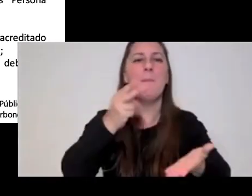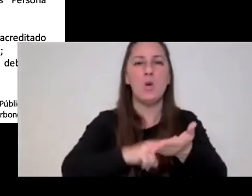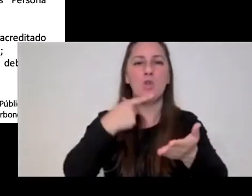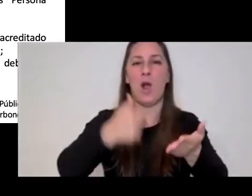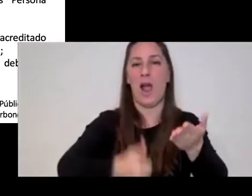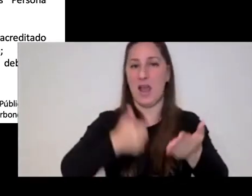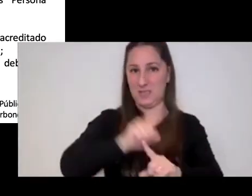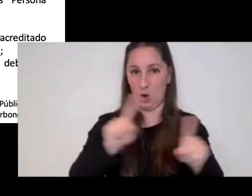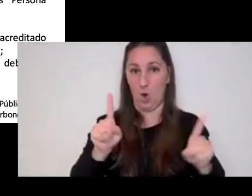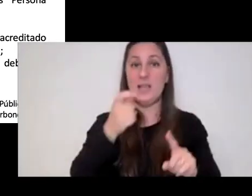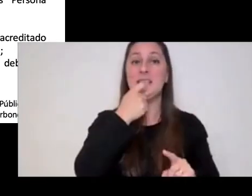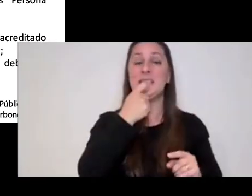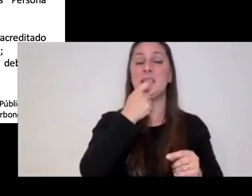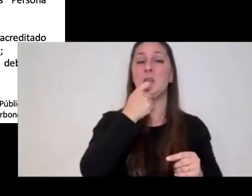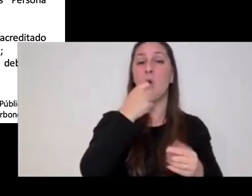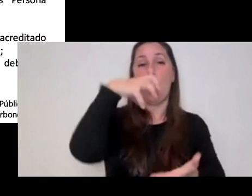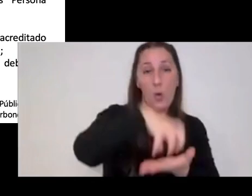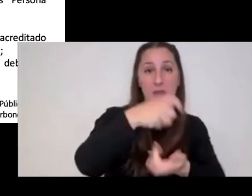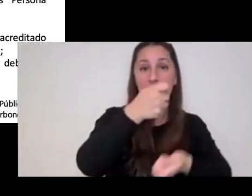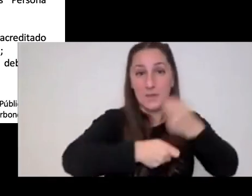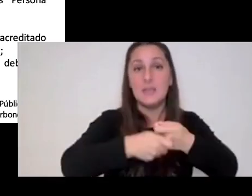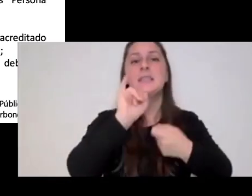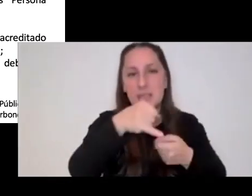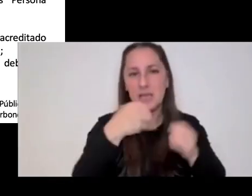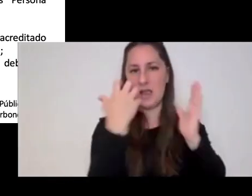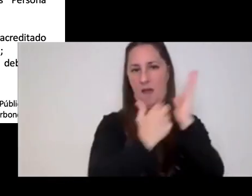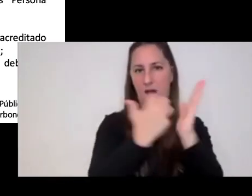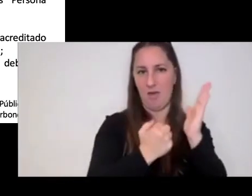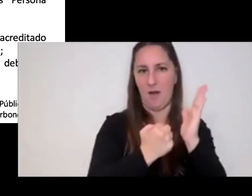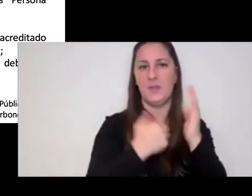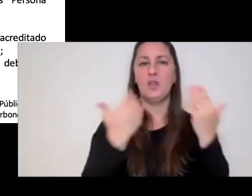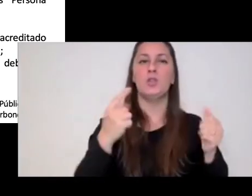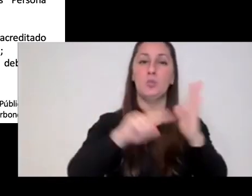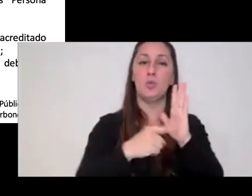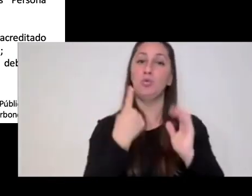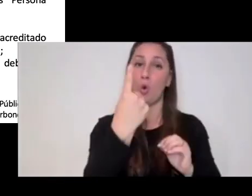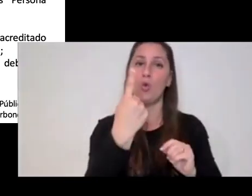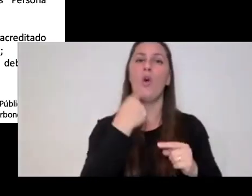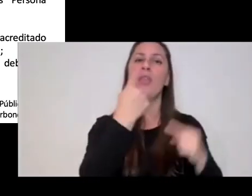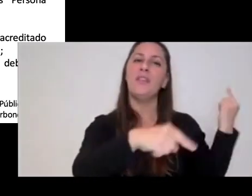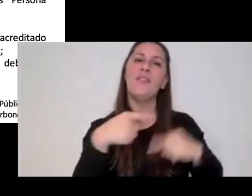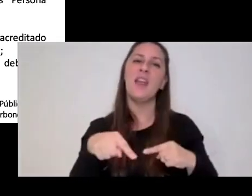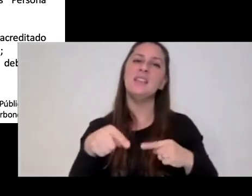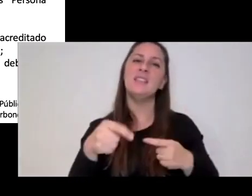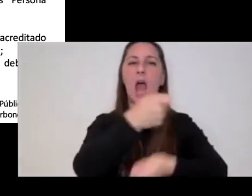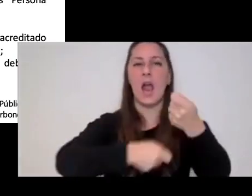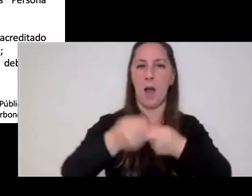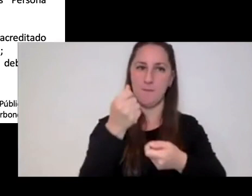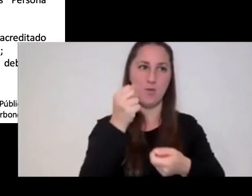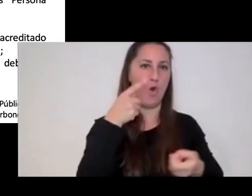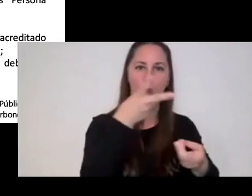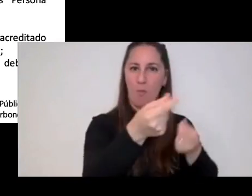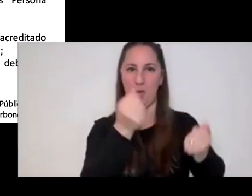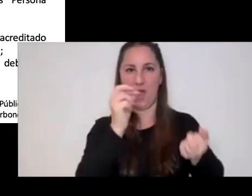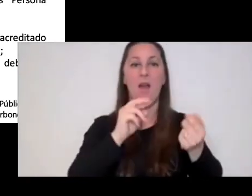persona jurídica, sí va a estar grabada. Por eso yo marco en el punto 1 diferencias de cambio, el gran problema que tiene este régimen para las personas